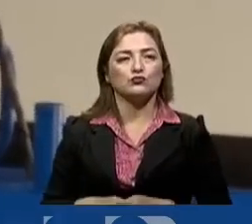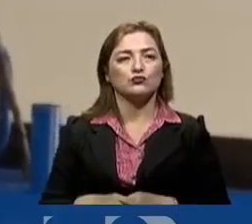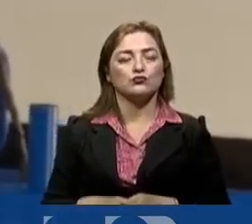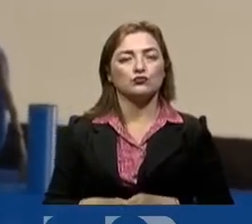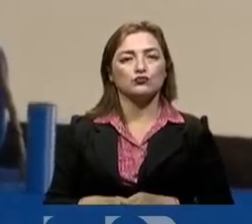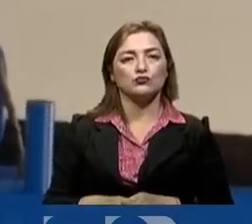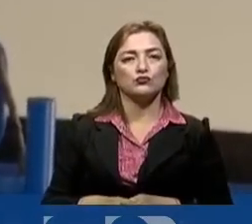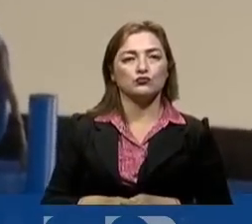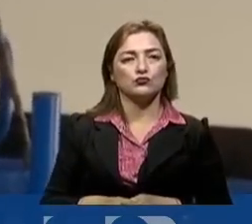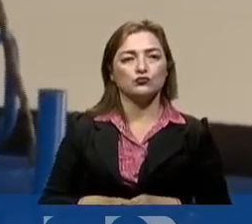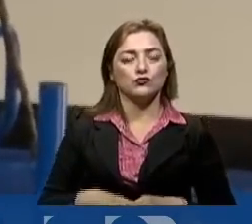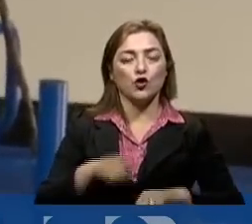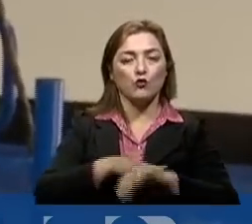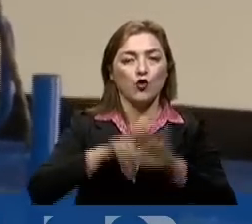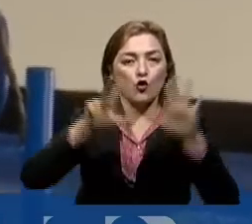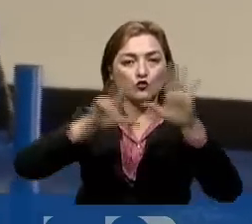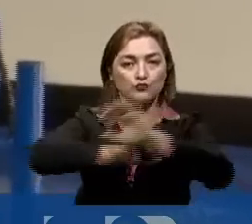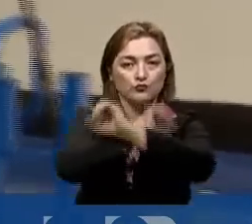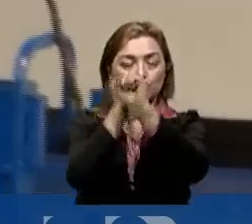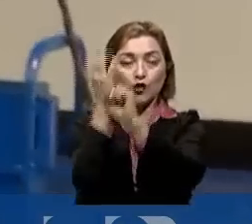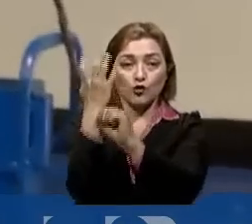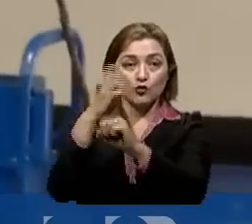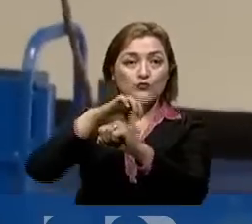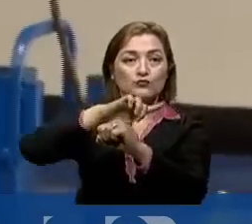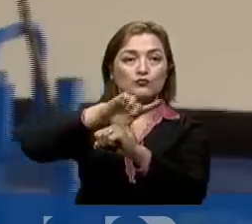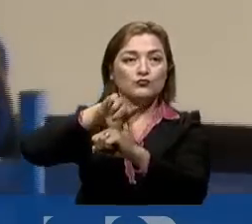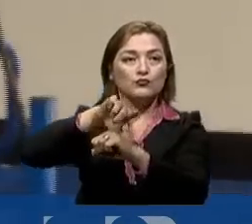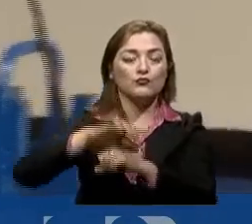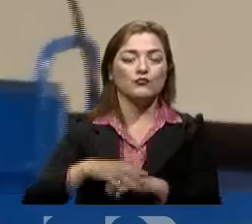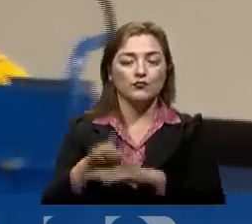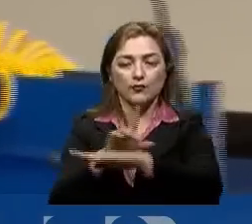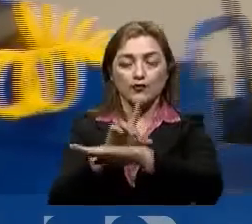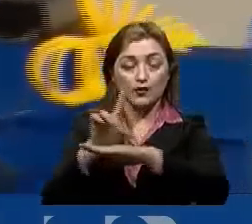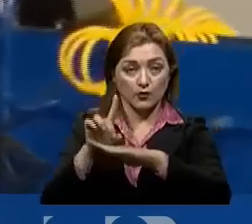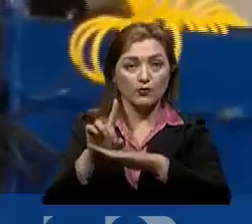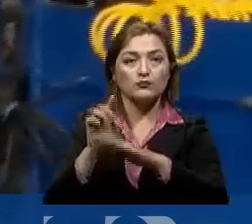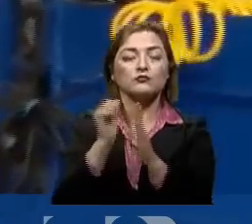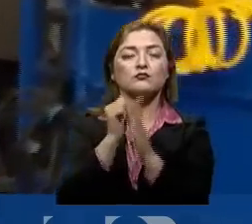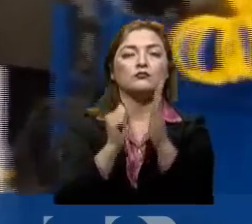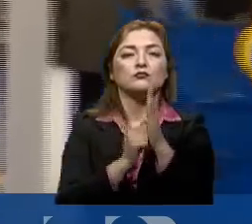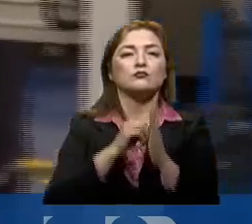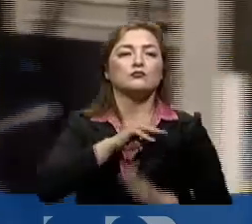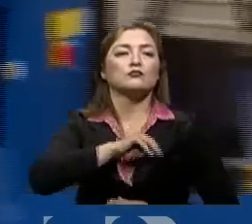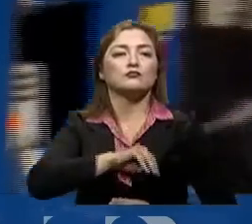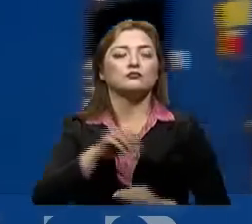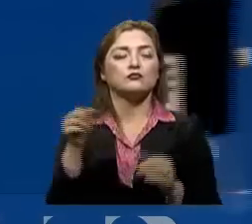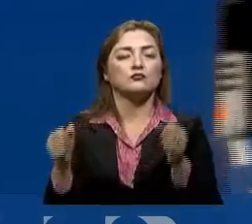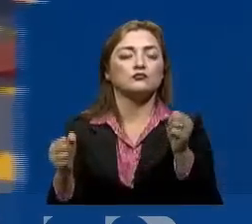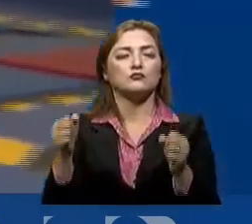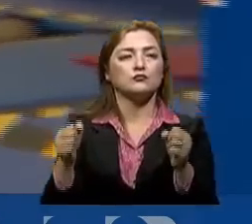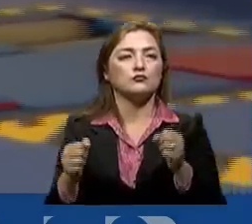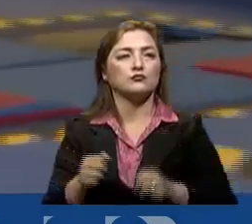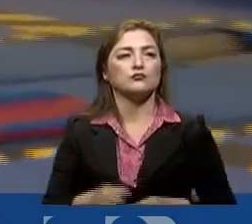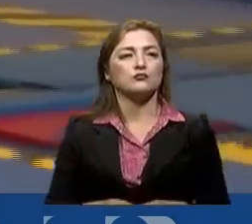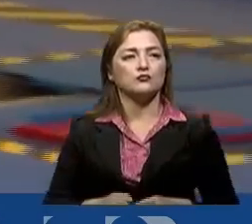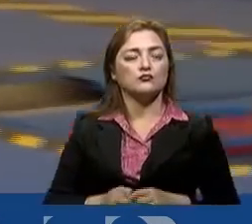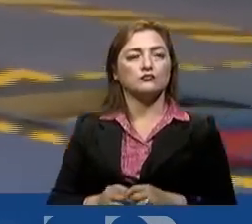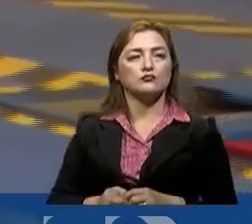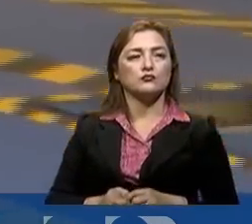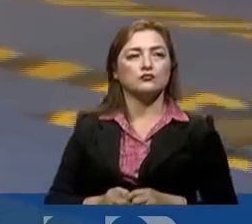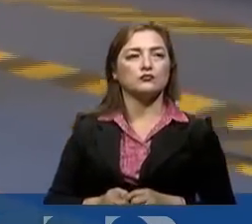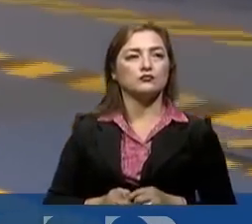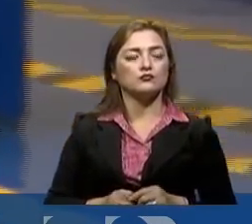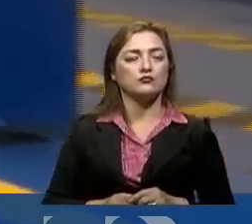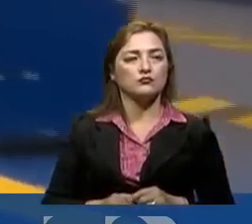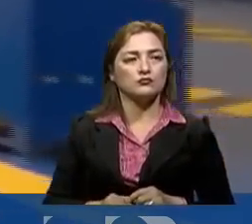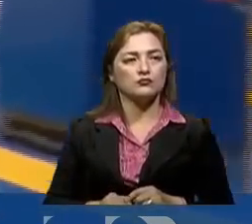hora, cuando son las 8 de la mañana con 14 minutos, en vivo con la directora de la Agencia Metropolitana de Tránsito, Silvana Vallejo. Muy buenos